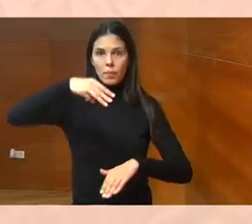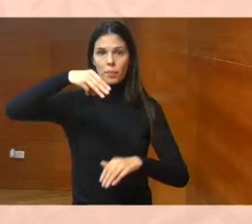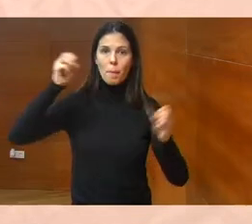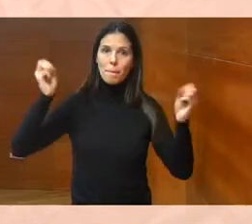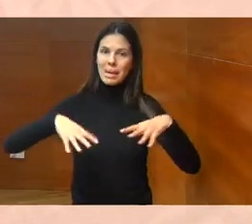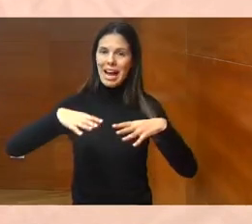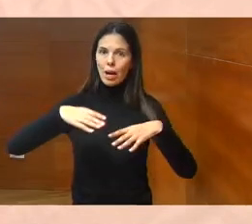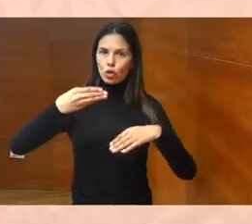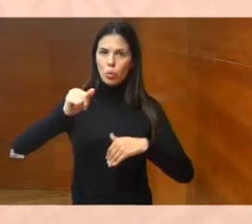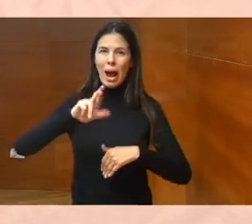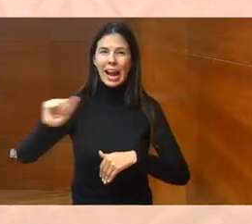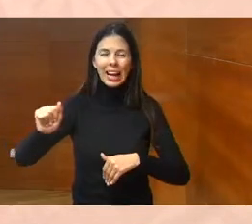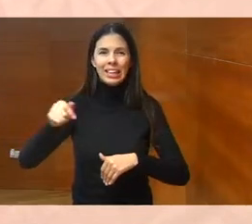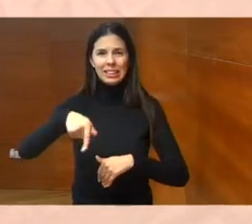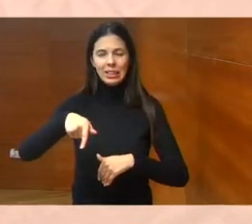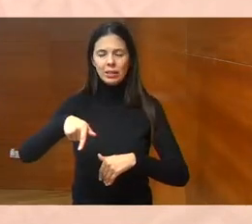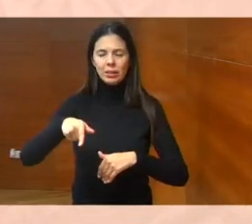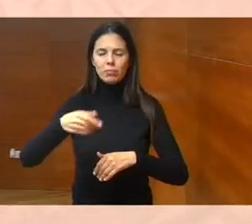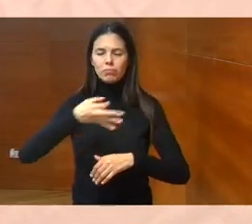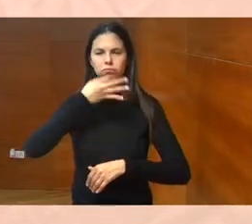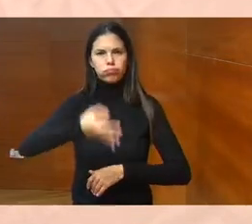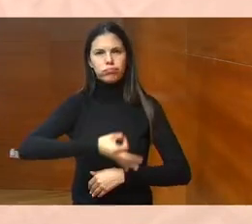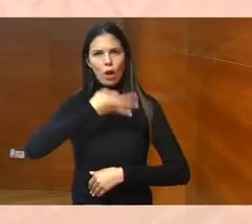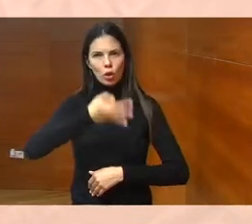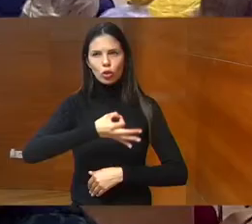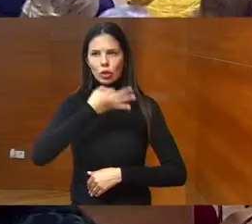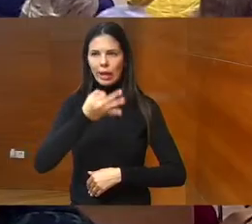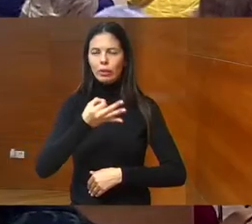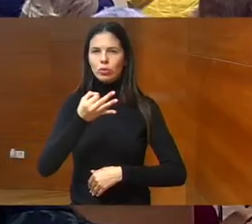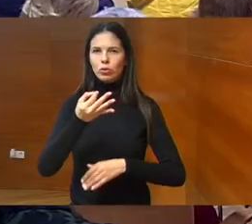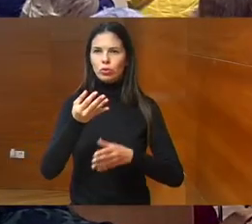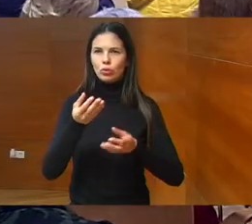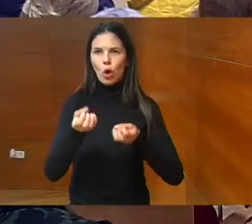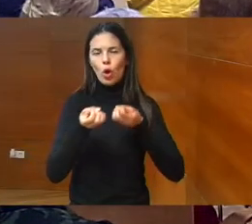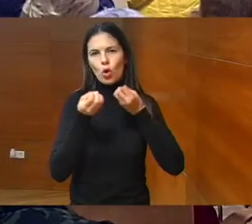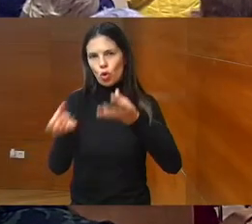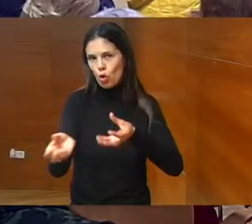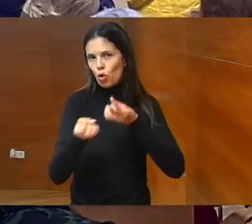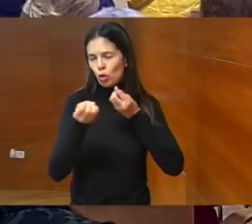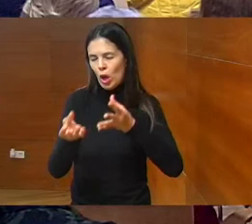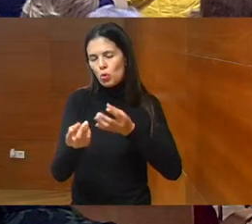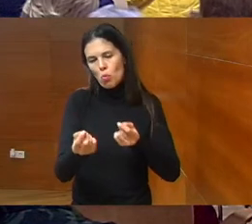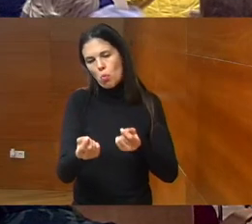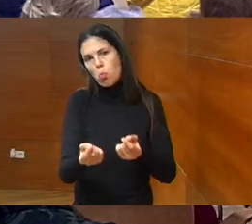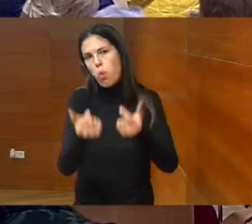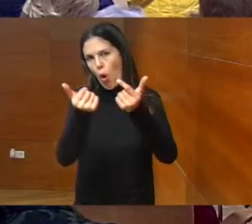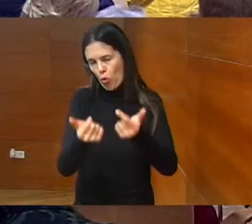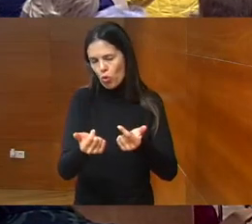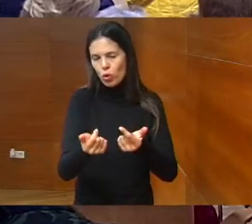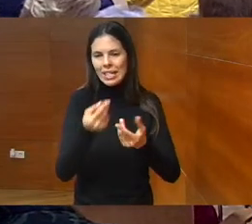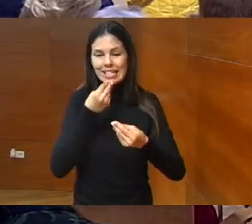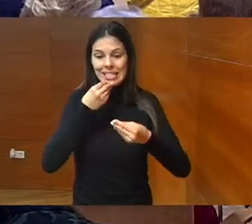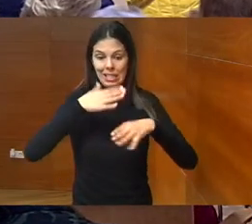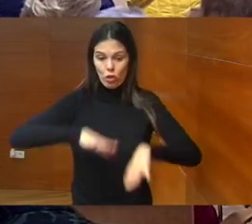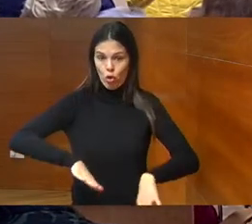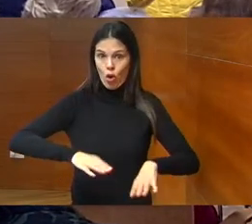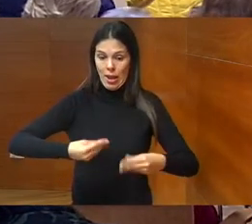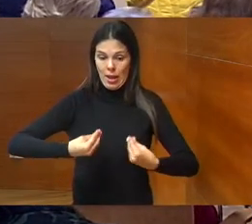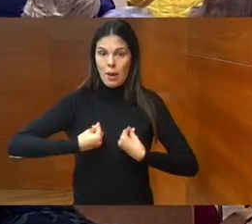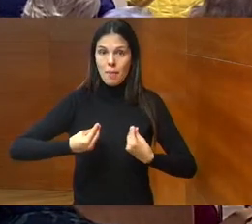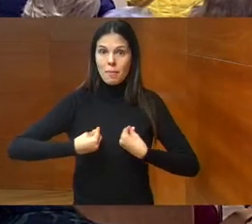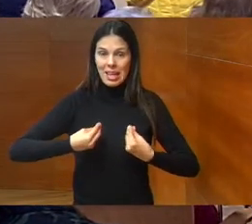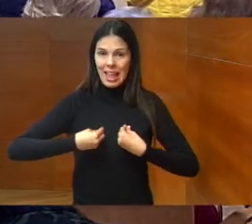vara que nos vaya a hacer un relatorio vainos a fallar un poco doquefoe a historia y a vida